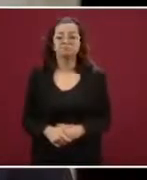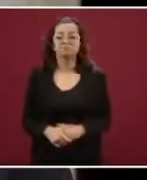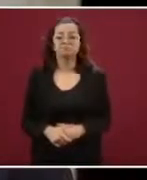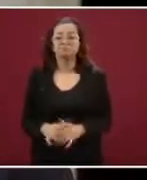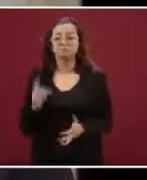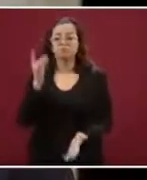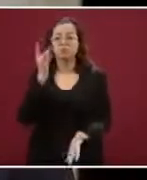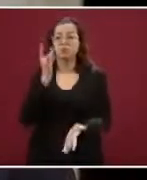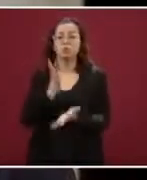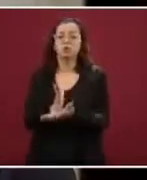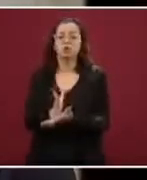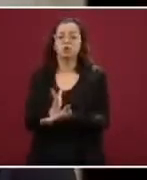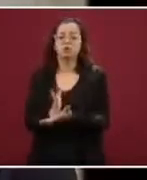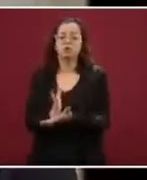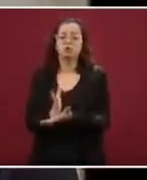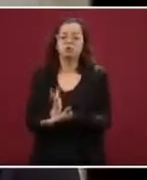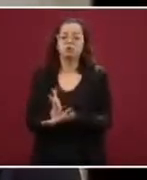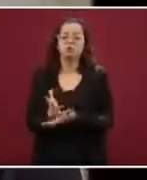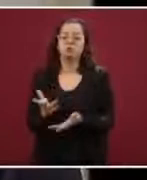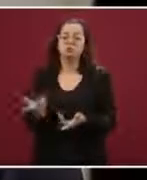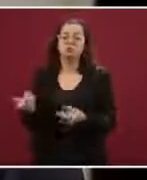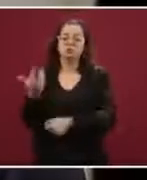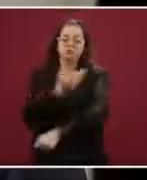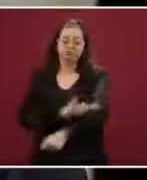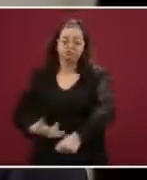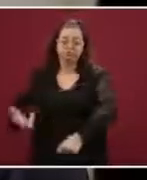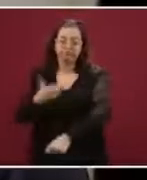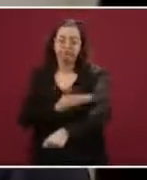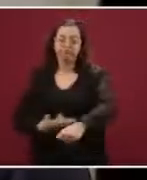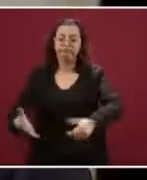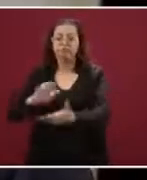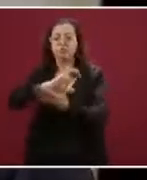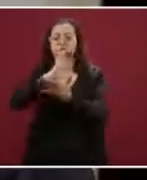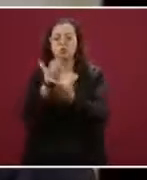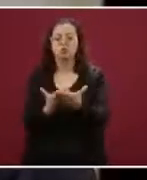facilitadores para la entrega de contratos,